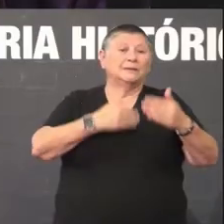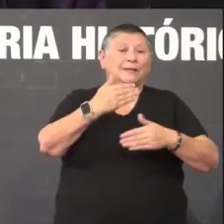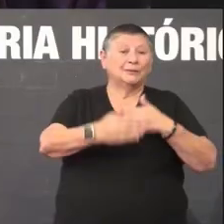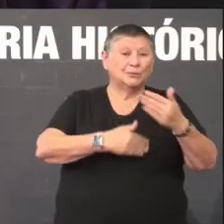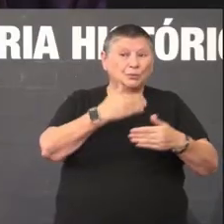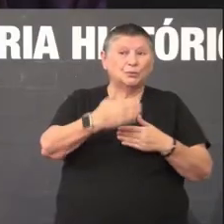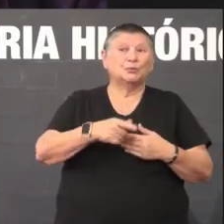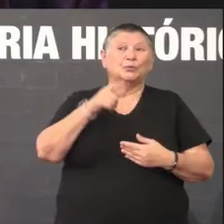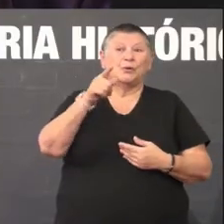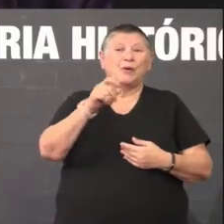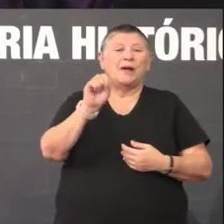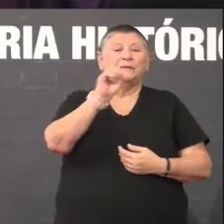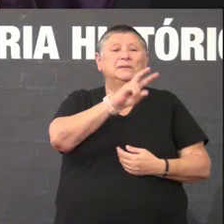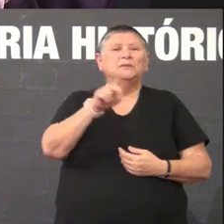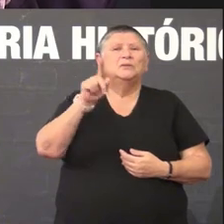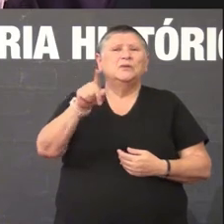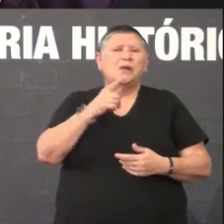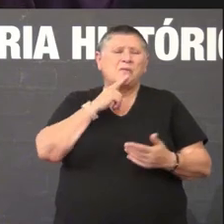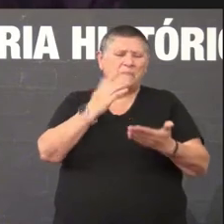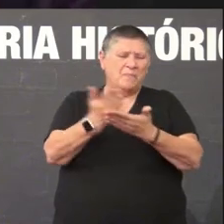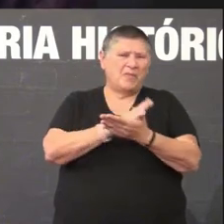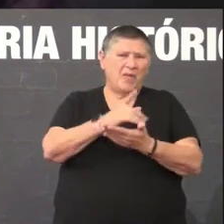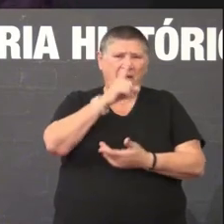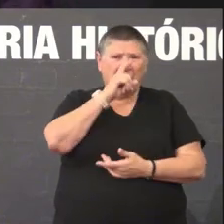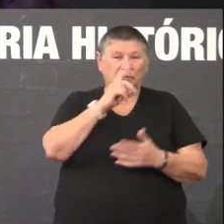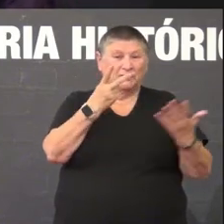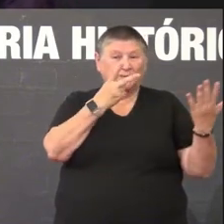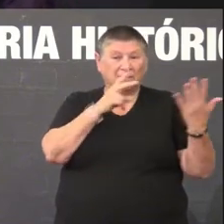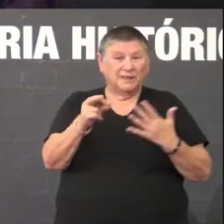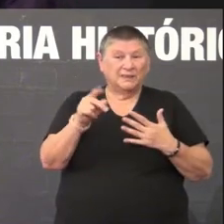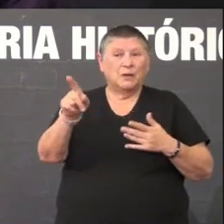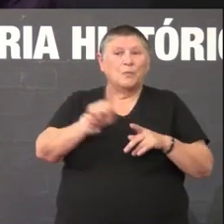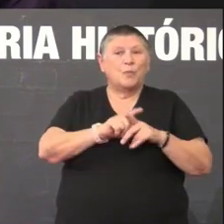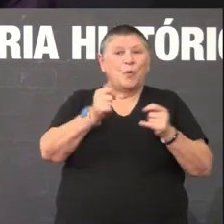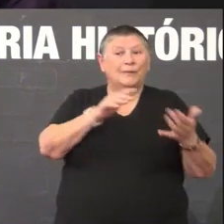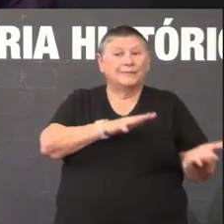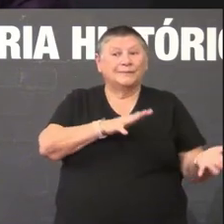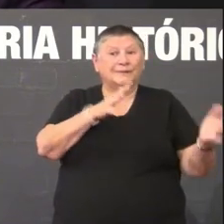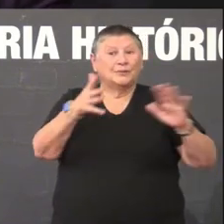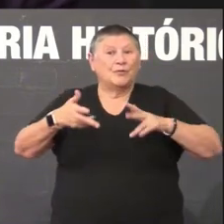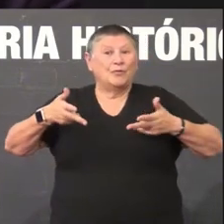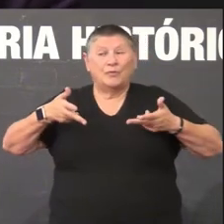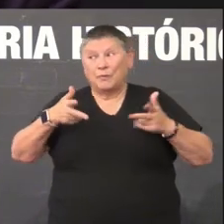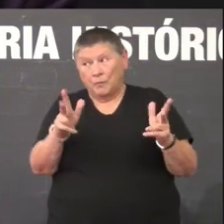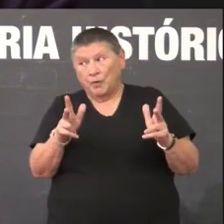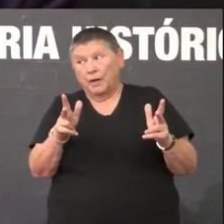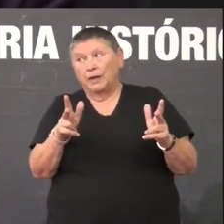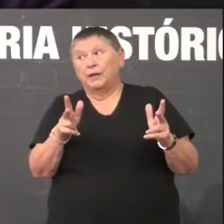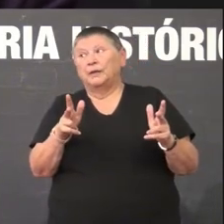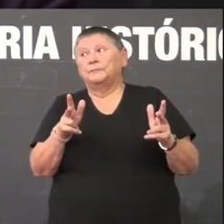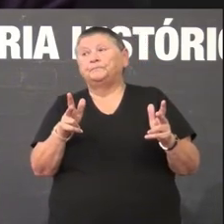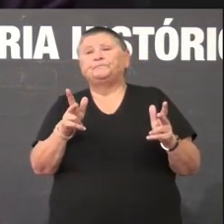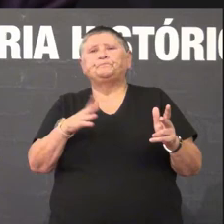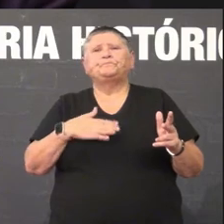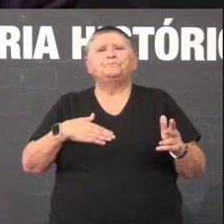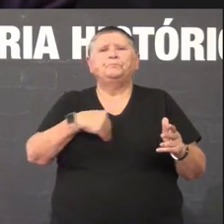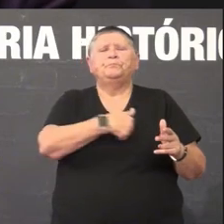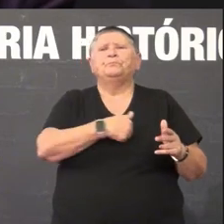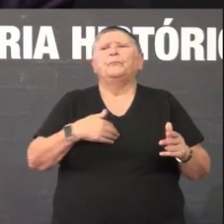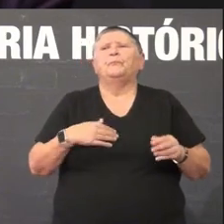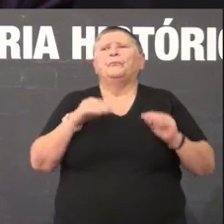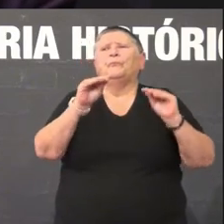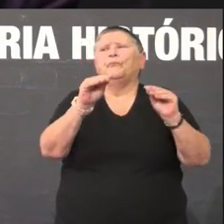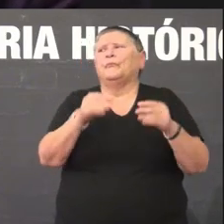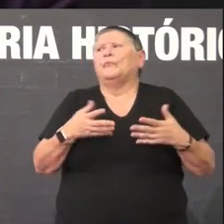años 70, bueno, mediados dos 70, que derivaron coa transición democrática y, no sé, o papel que xogaron, como